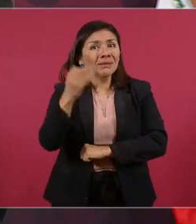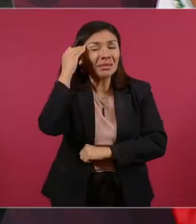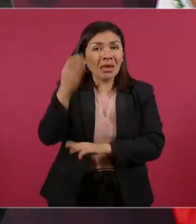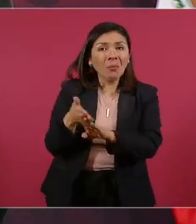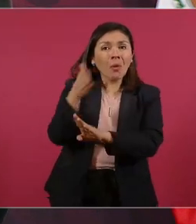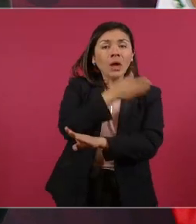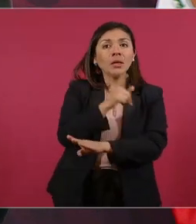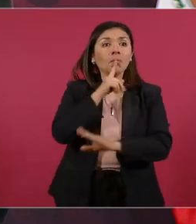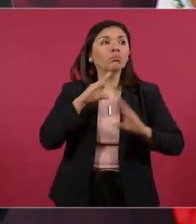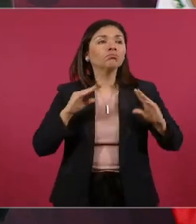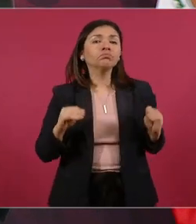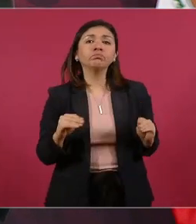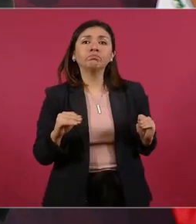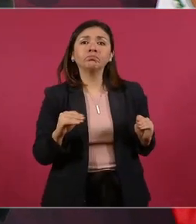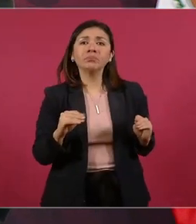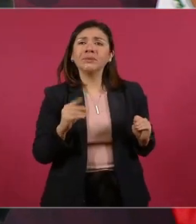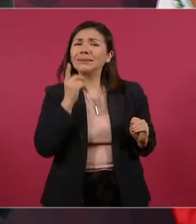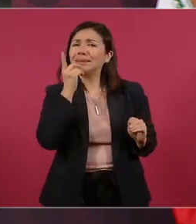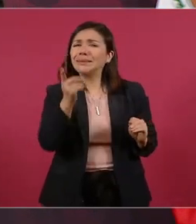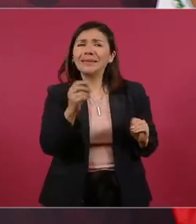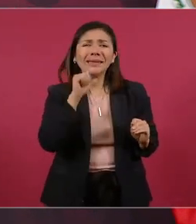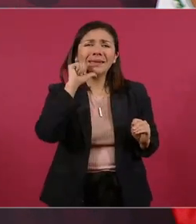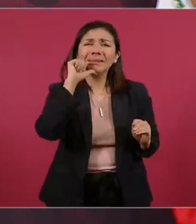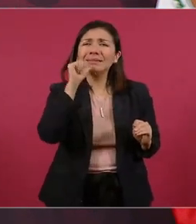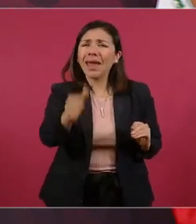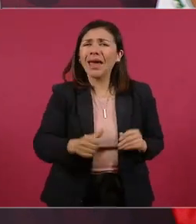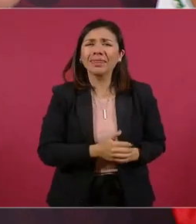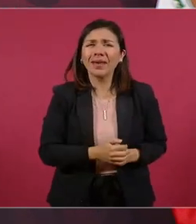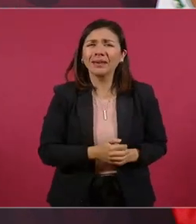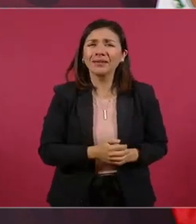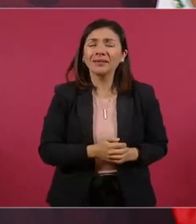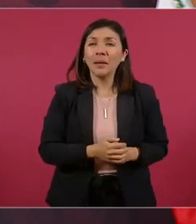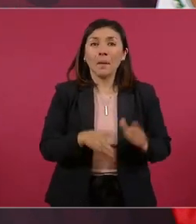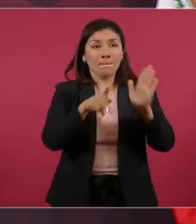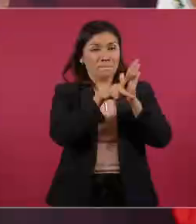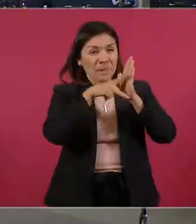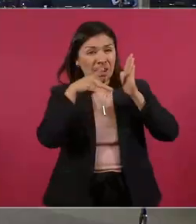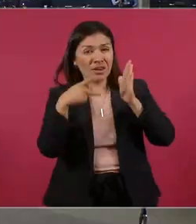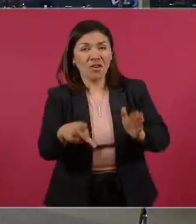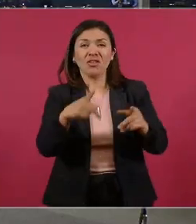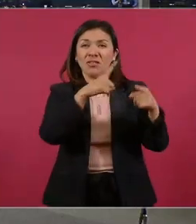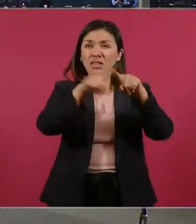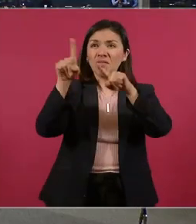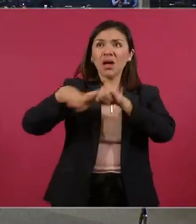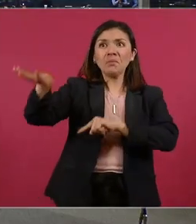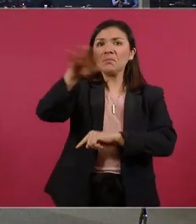estaban mudas. Y los medios ya ni hablar, esos hasta pactaban